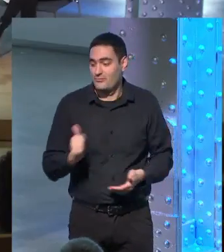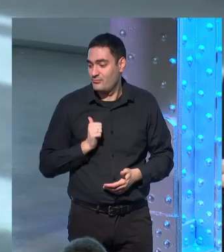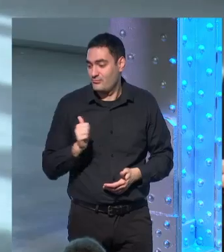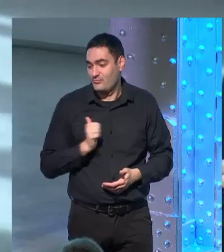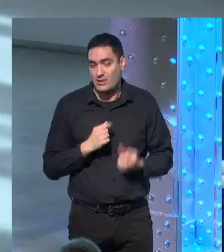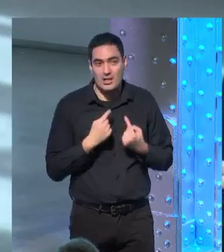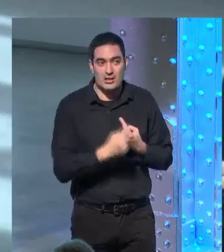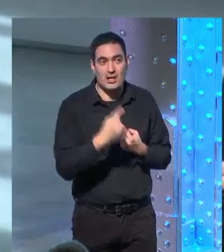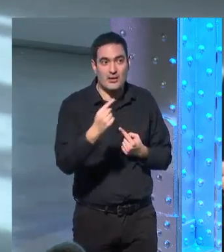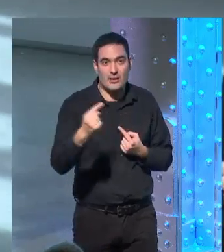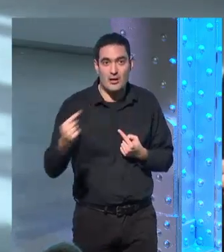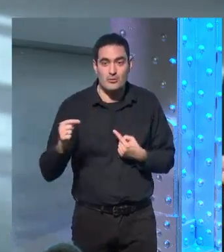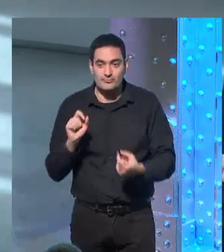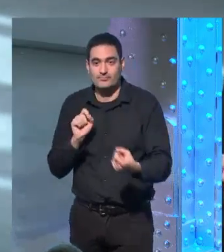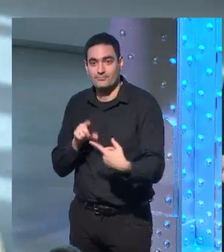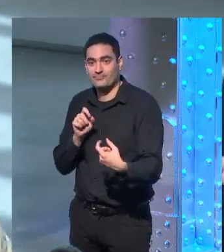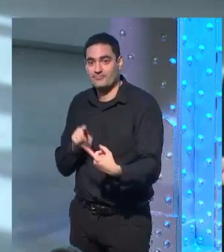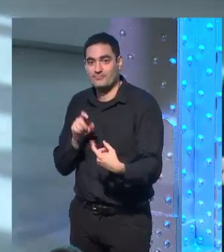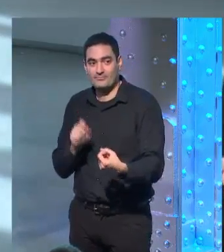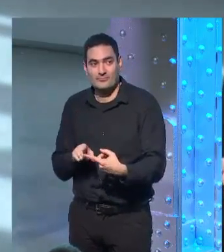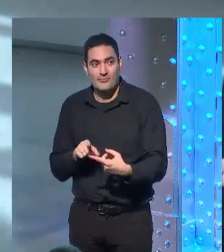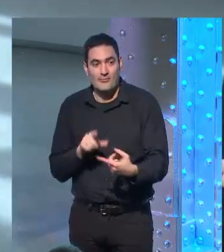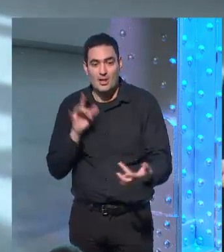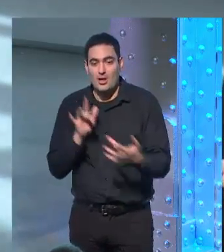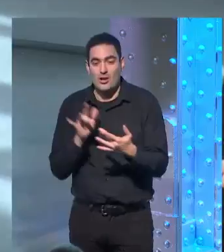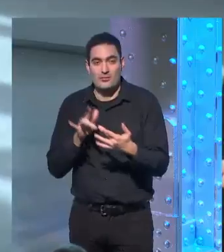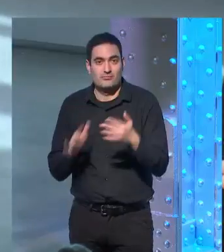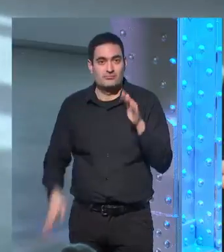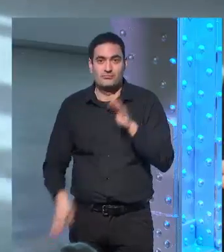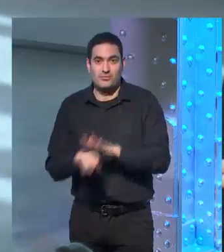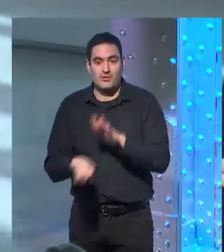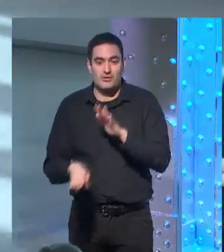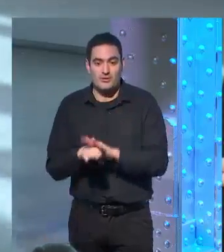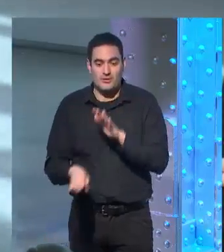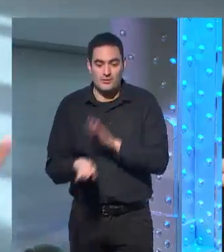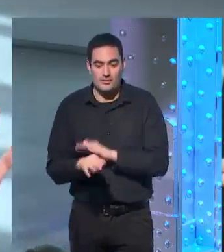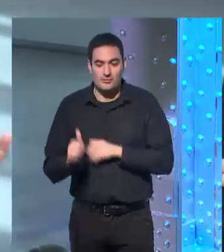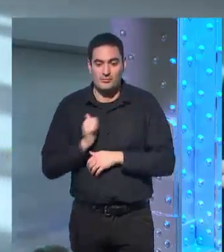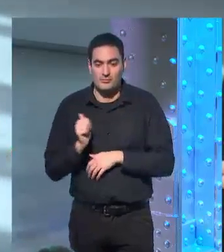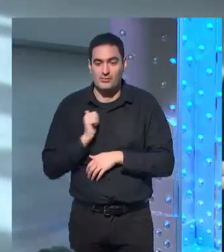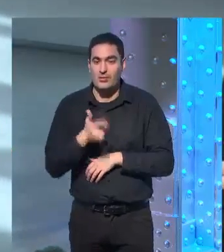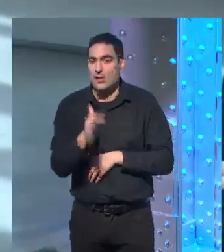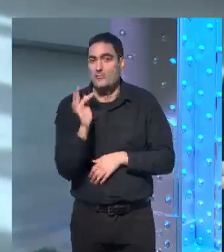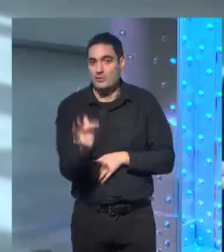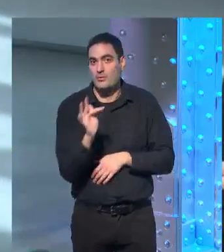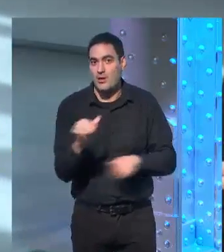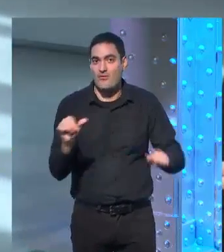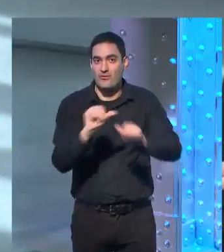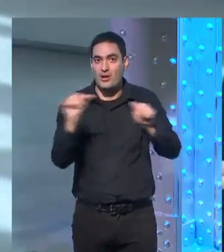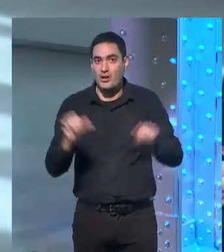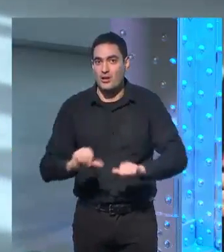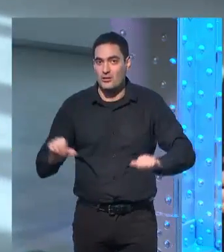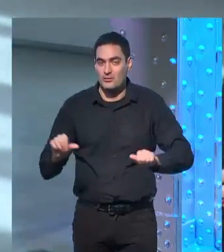es que cada uno chatea y seguimos conectados. A la ventaja. Sí, yo creo que es una ventaja. Es una